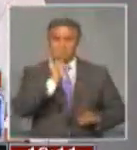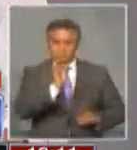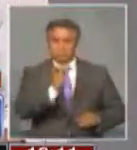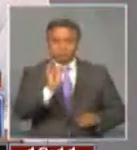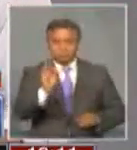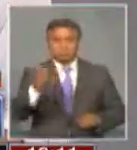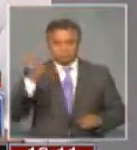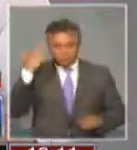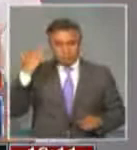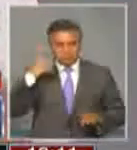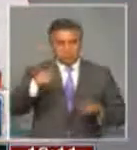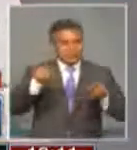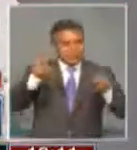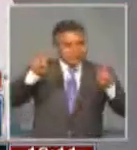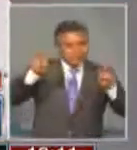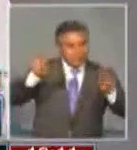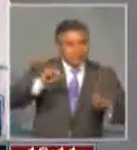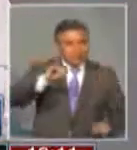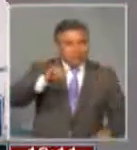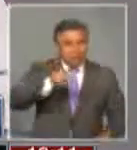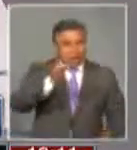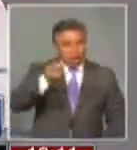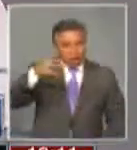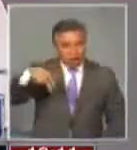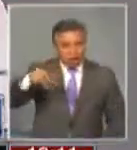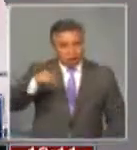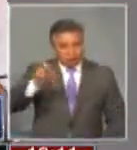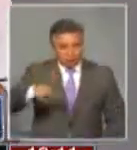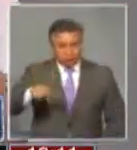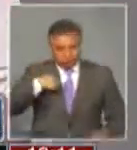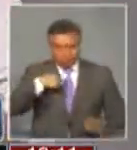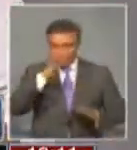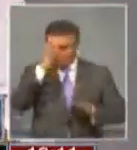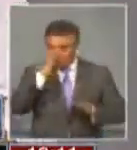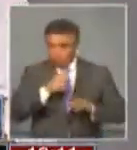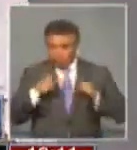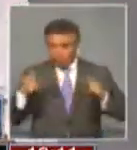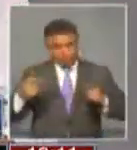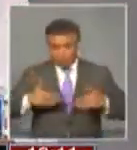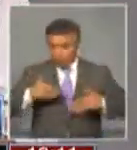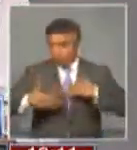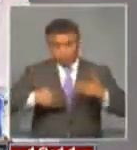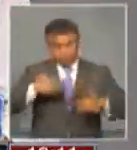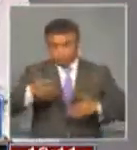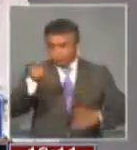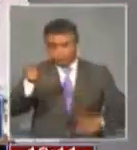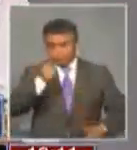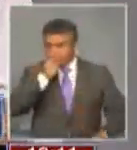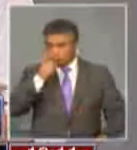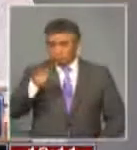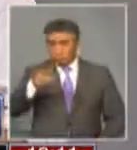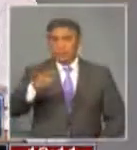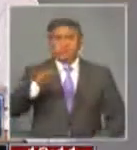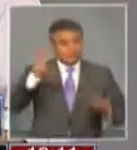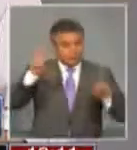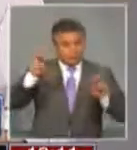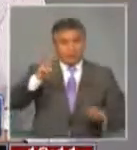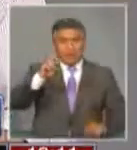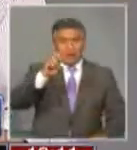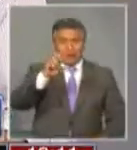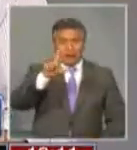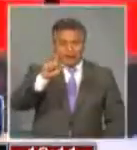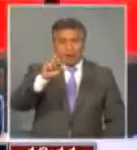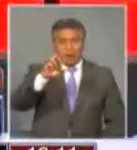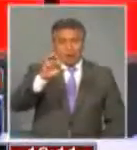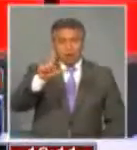fuimos los funcionarios del caso Johnson. Fuimos los funcionarios y las asociaciones que llevamos en la denuncia adelante del caso Johnson y el caso Labular también. Bueno, son, claro,